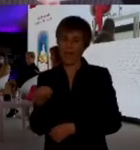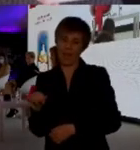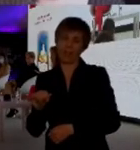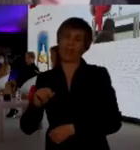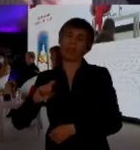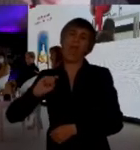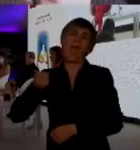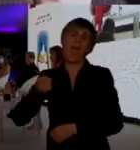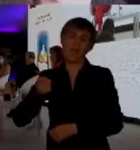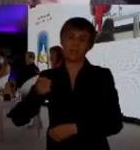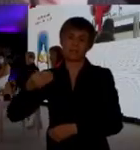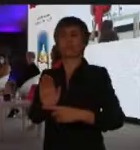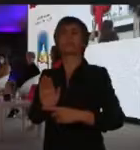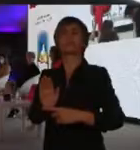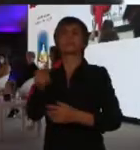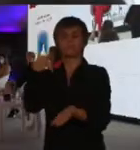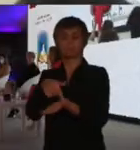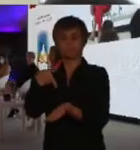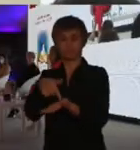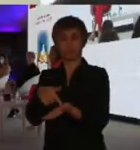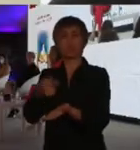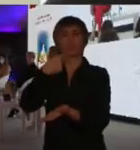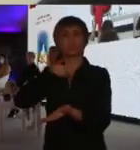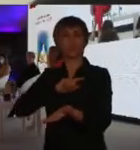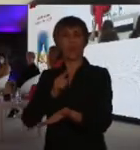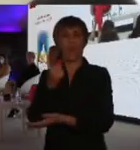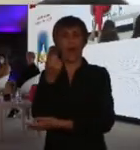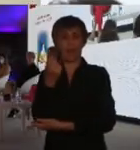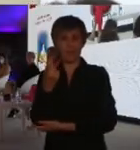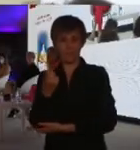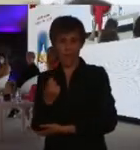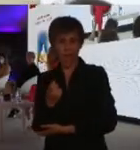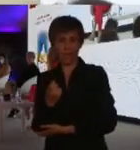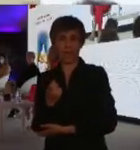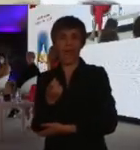tanto, precisamos e reclamamos que a nosa